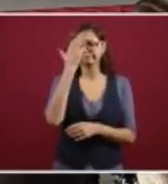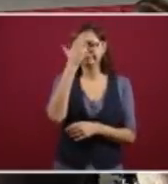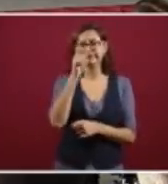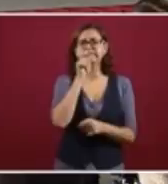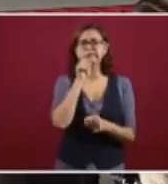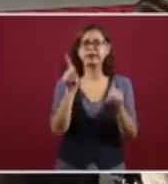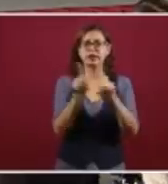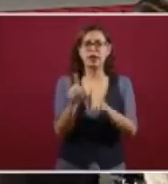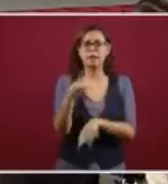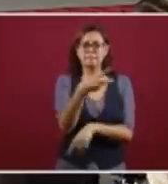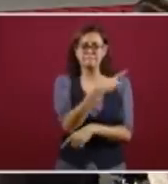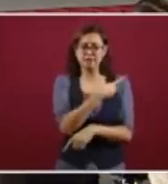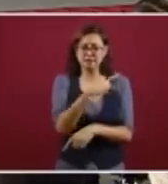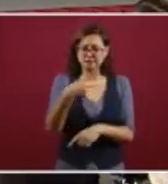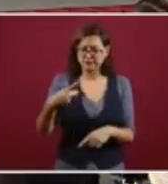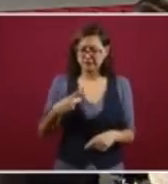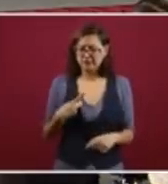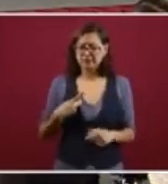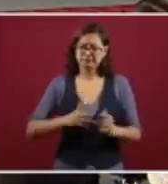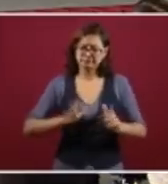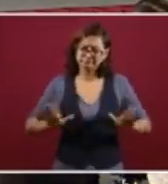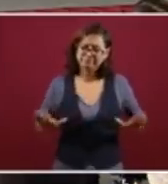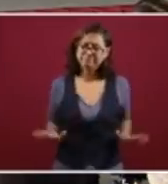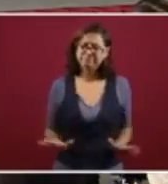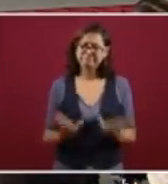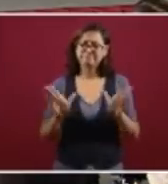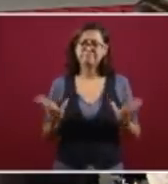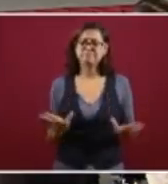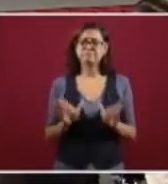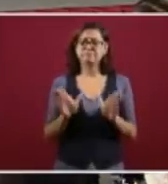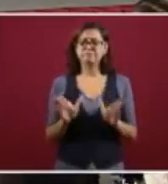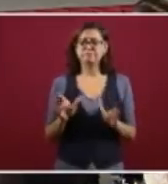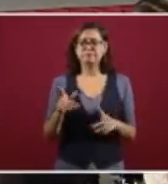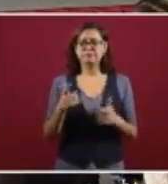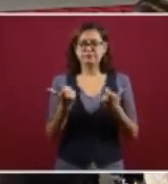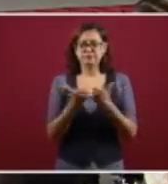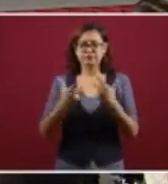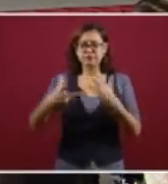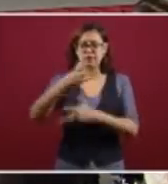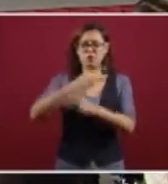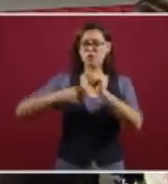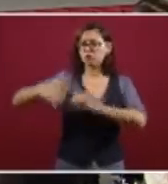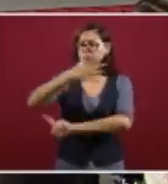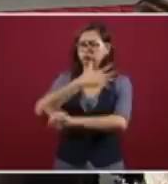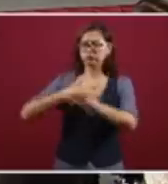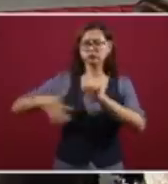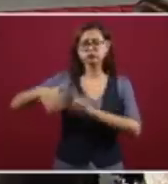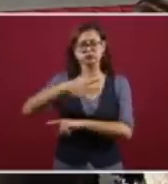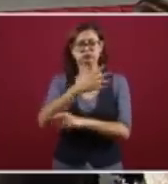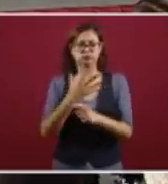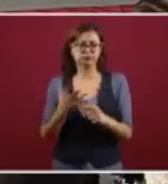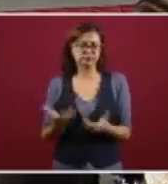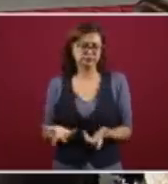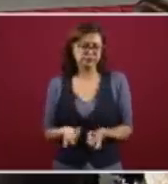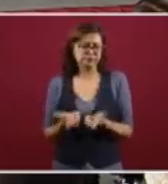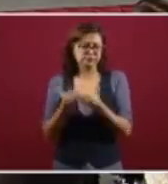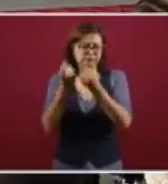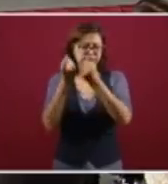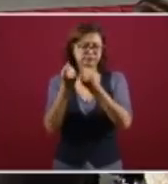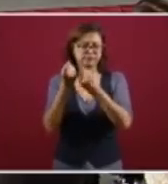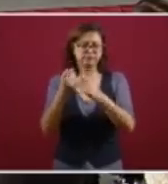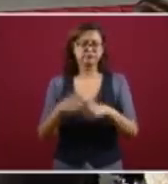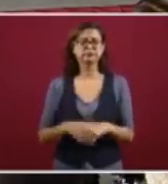contribuir al fortalecimiento o a la recuperación de la economía local. En ese sentido,